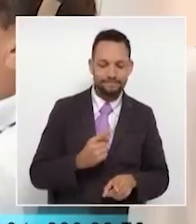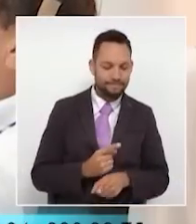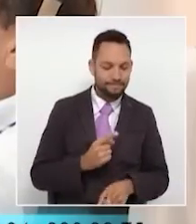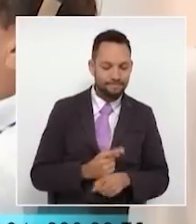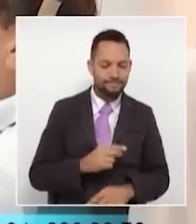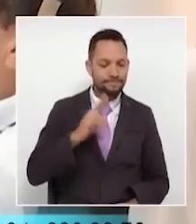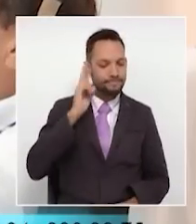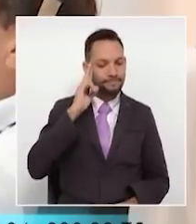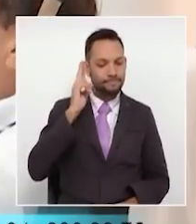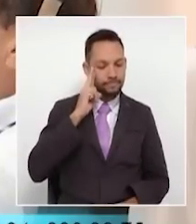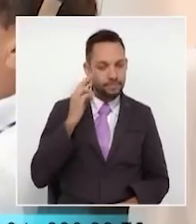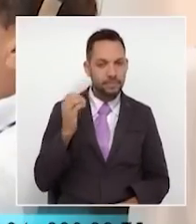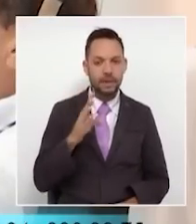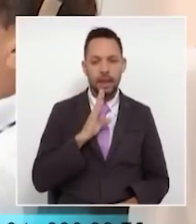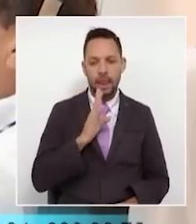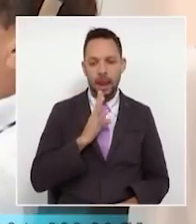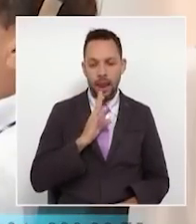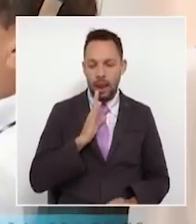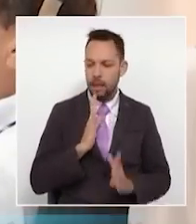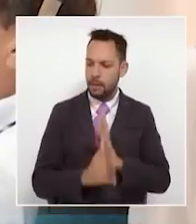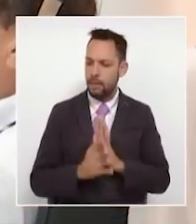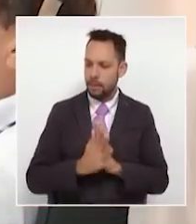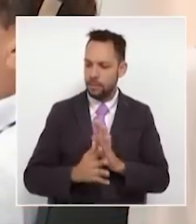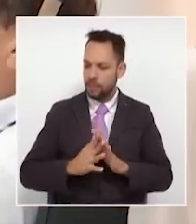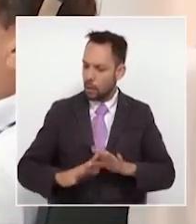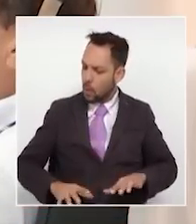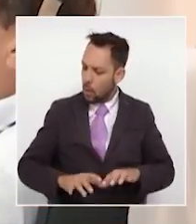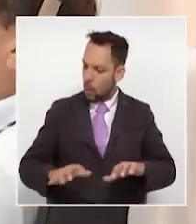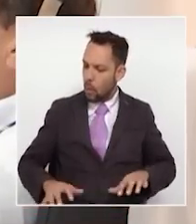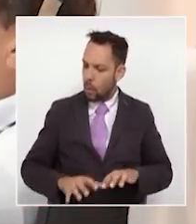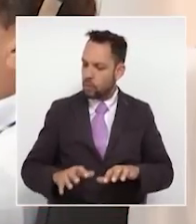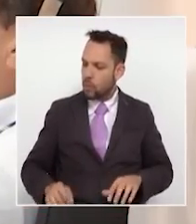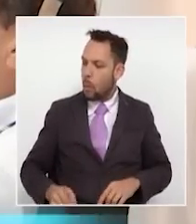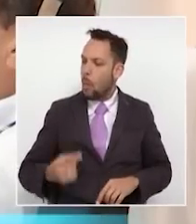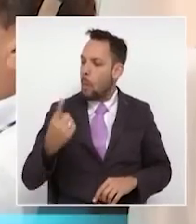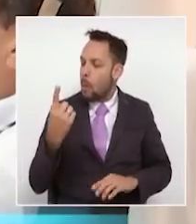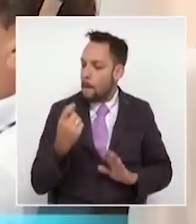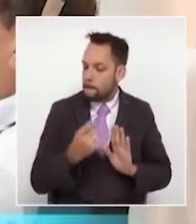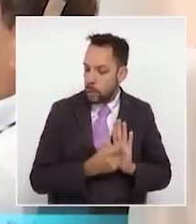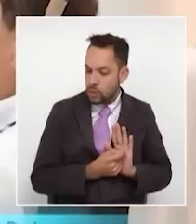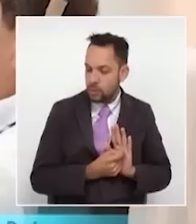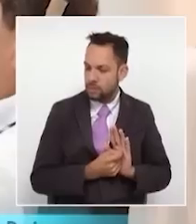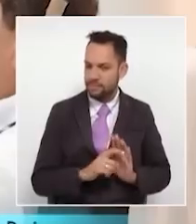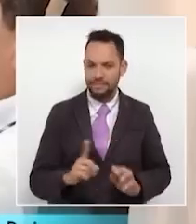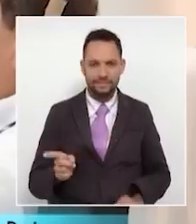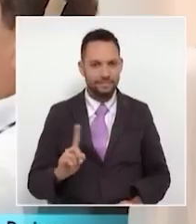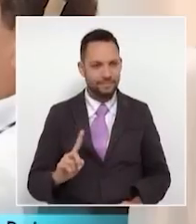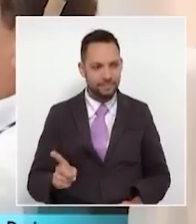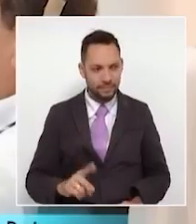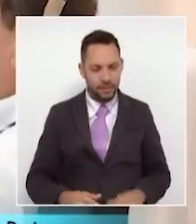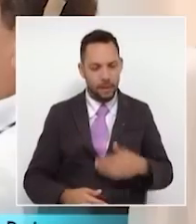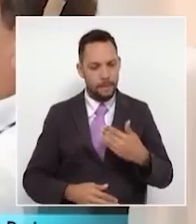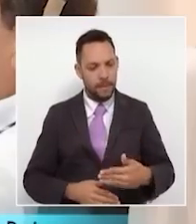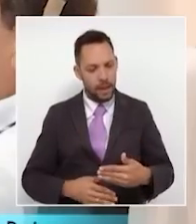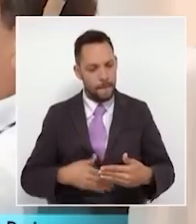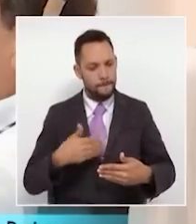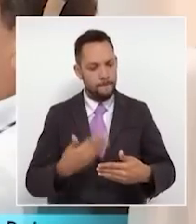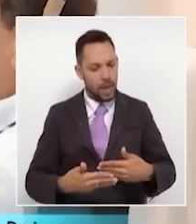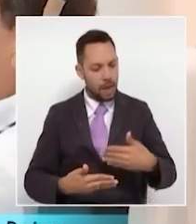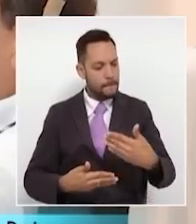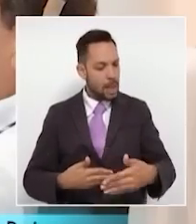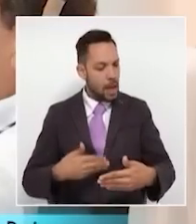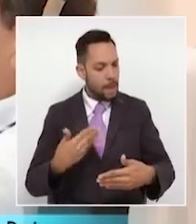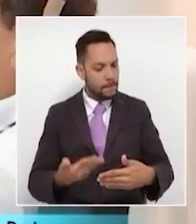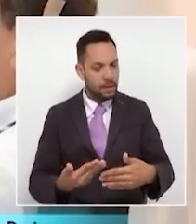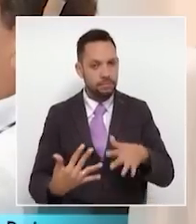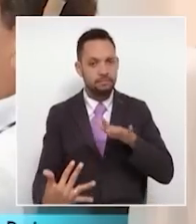hablado de muchas muchas muchas condiciones y no es sólo un factor que me desencadene un trastorno de